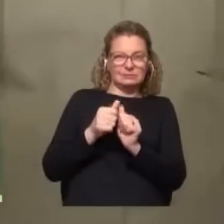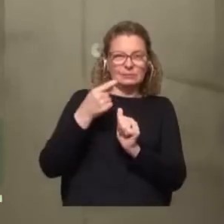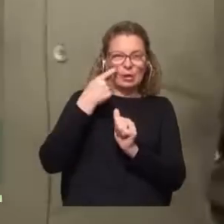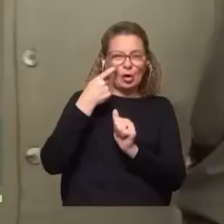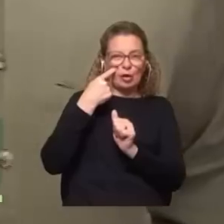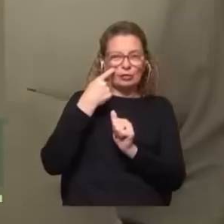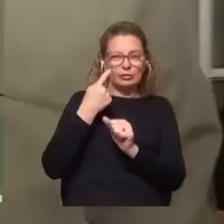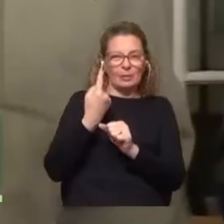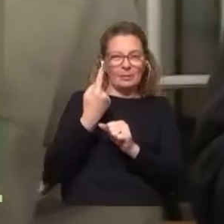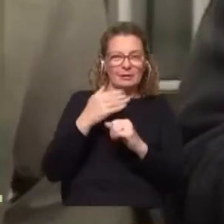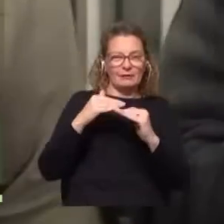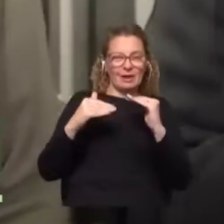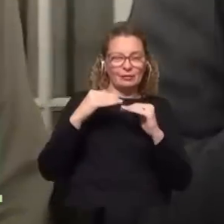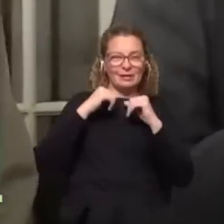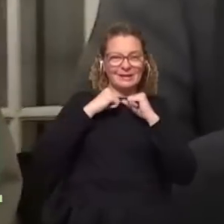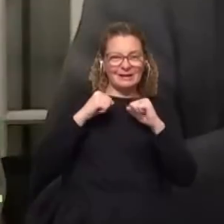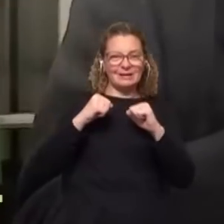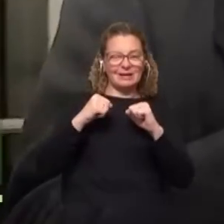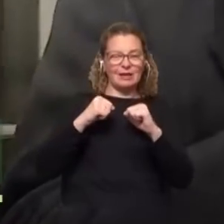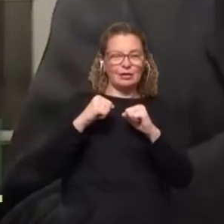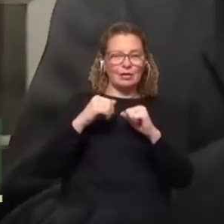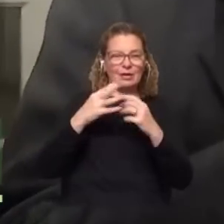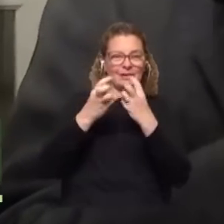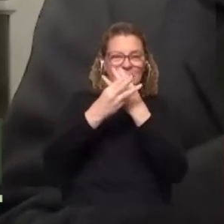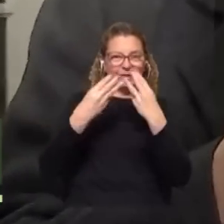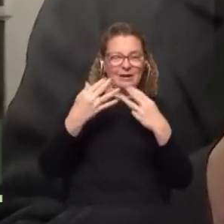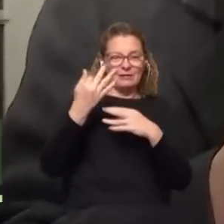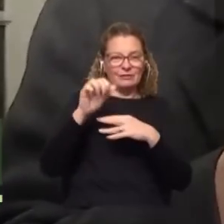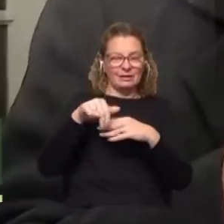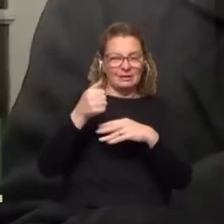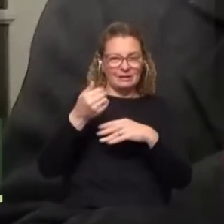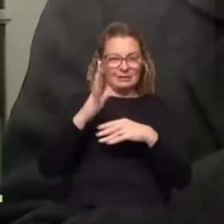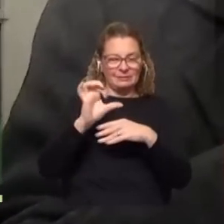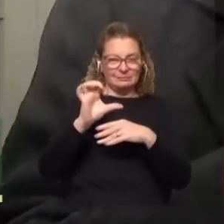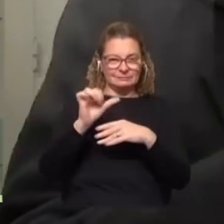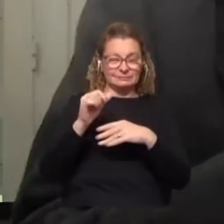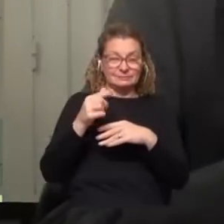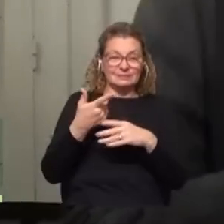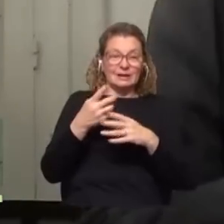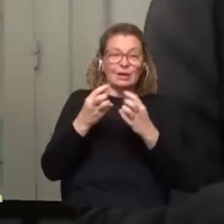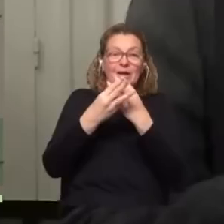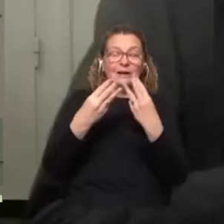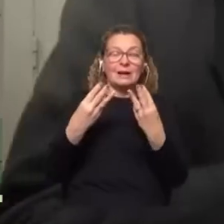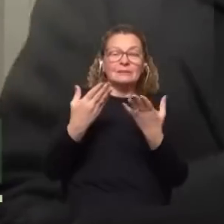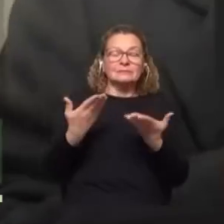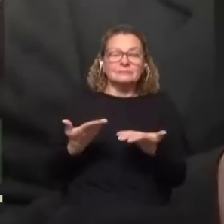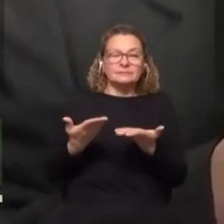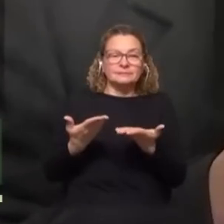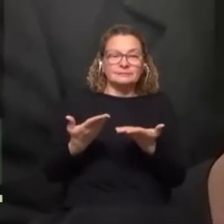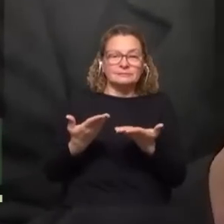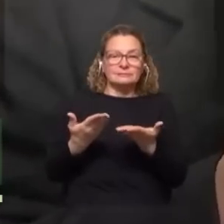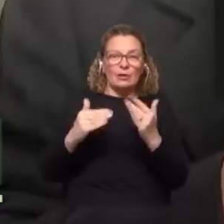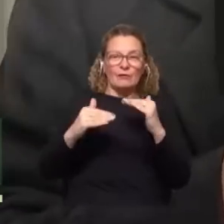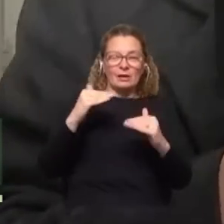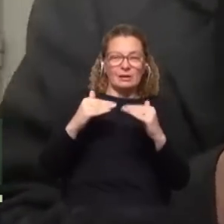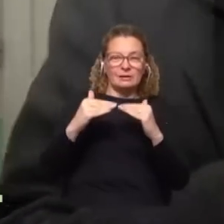el primer balance con el secretario general de fenapes Emiliano mandase en líneas generales Emiliano Cuál es